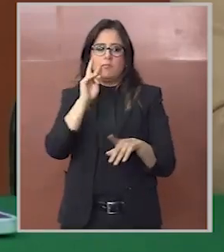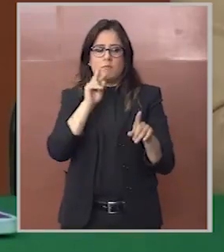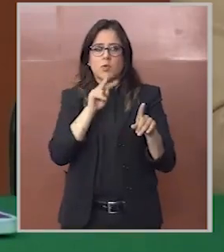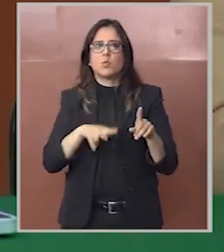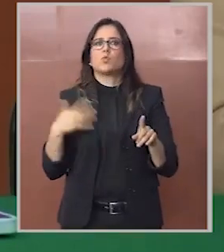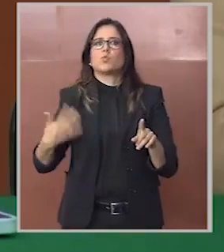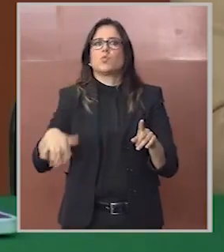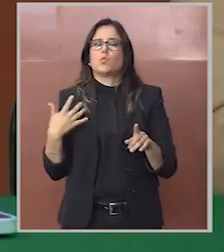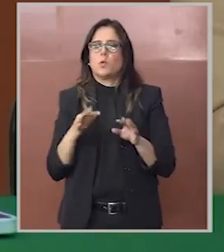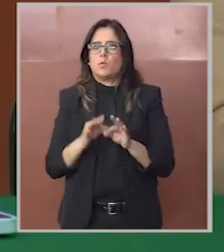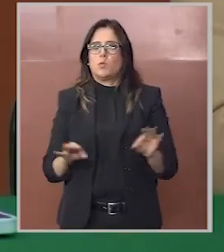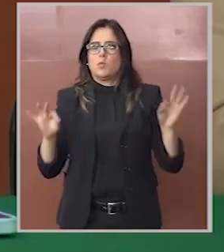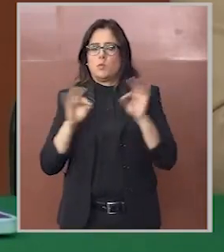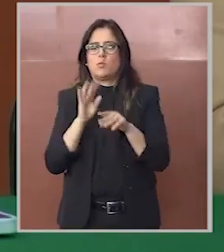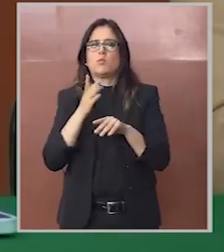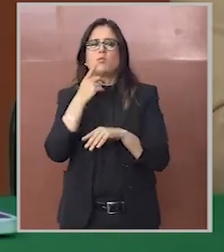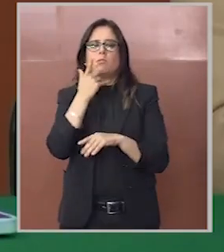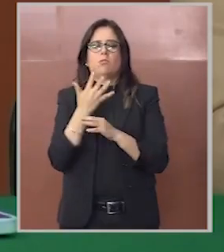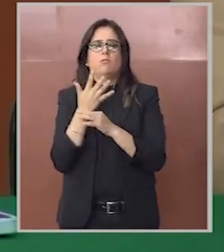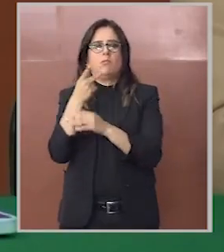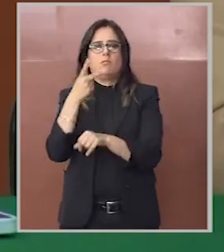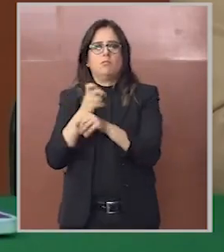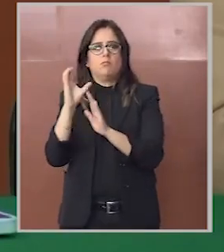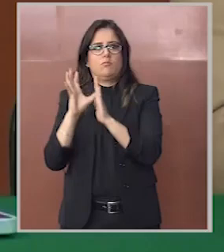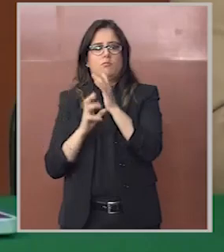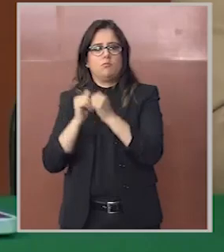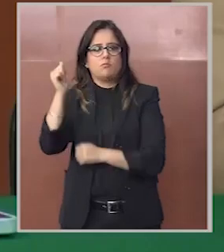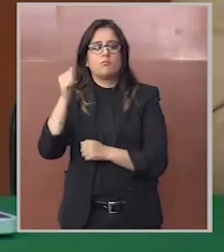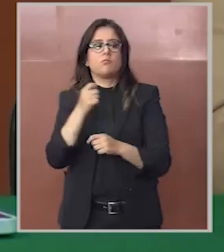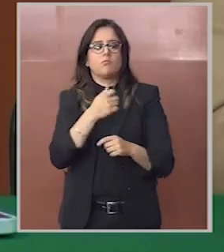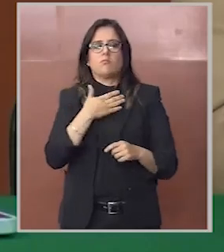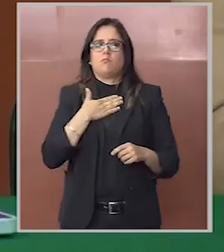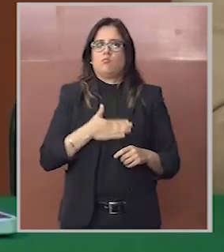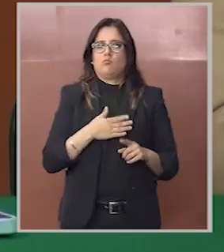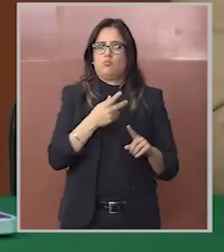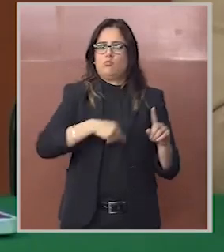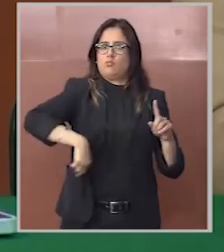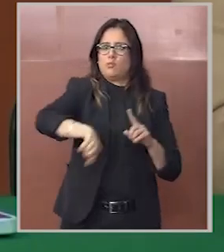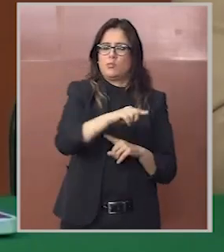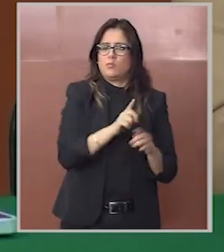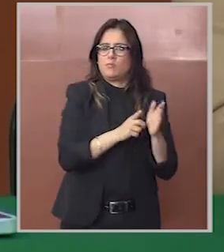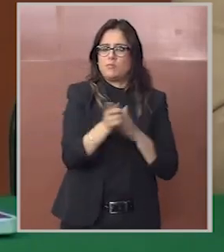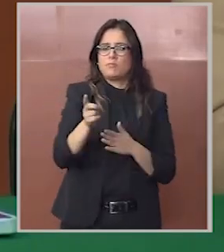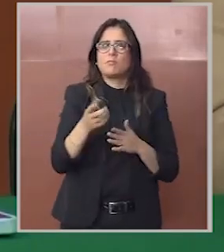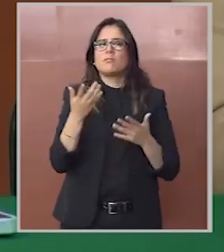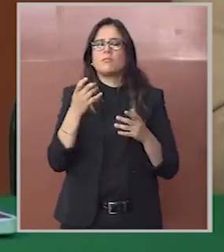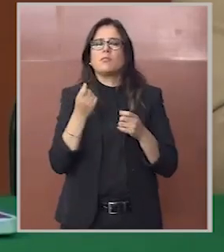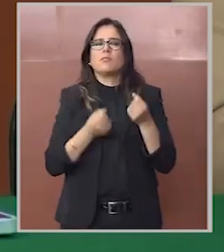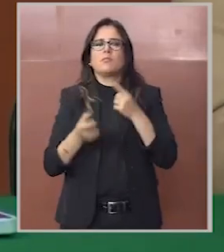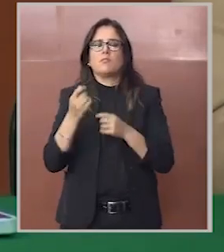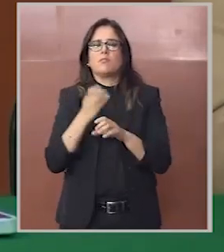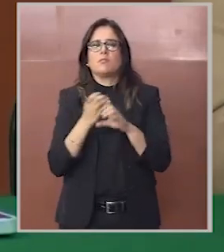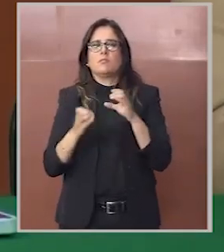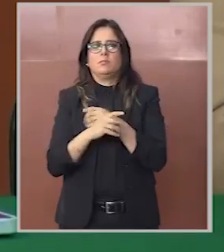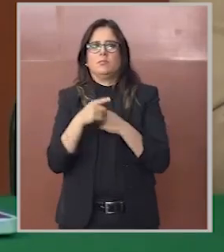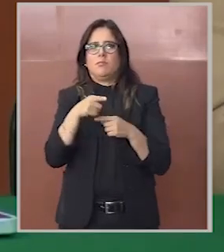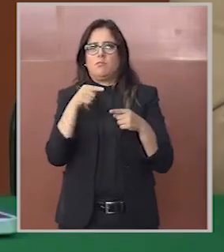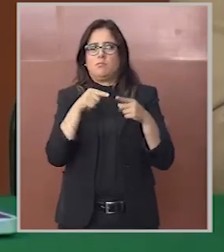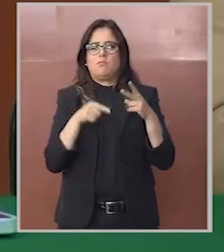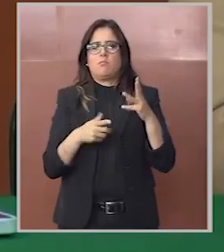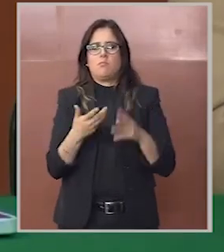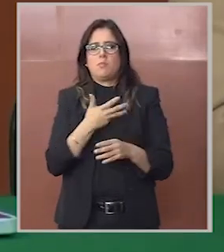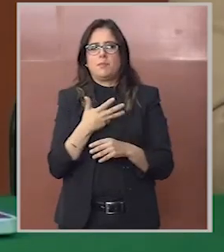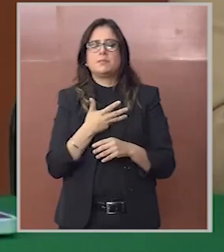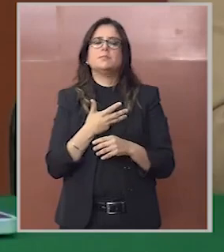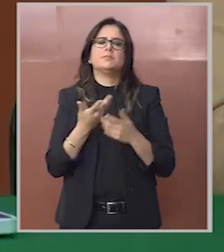ejemplo lo que dice el segundo constitucional el derecho de nuestra propia justicia no Entonces como algunas cosas en ese sentido y bueno